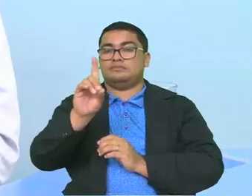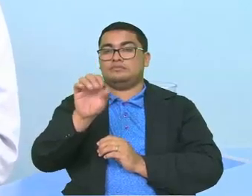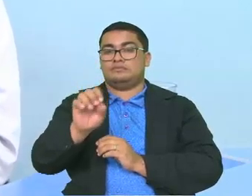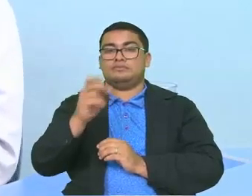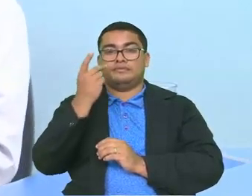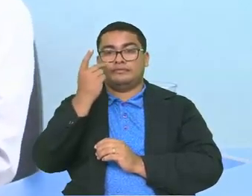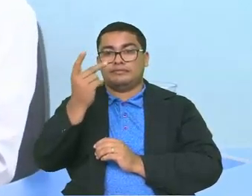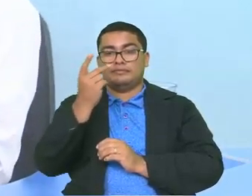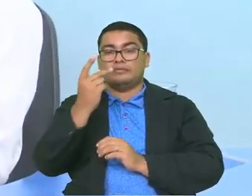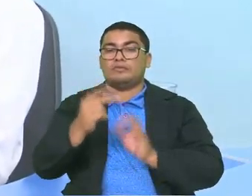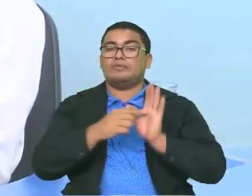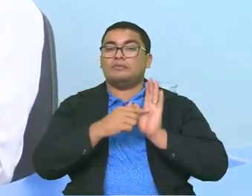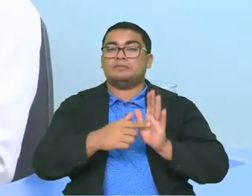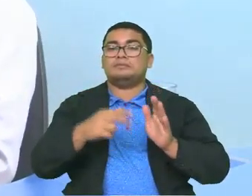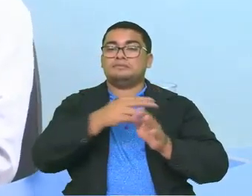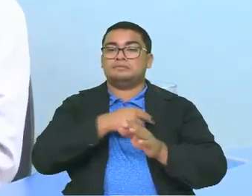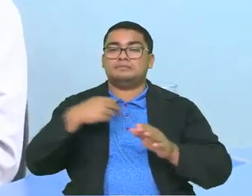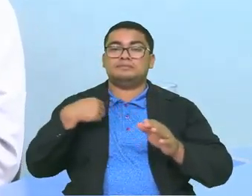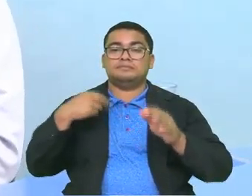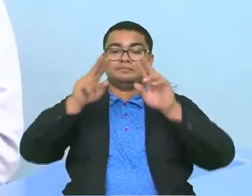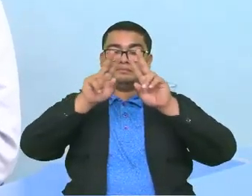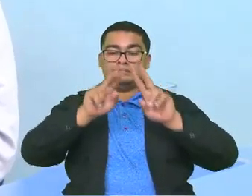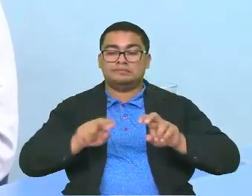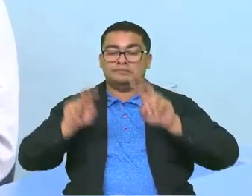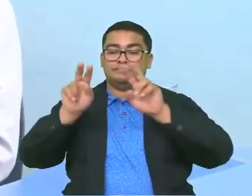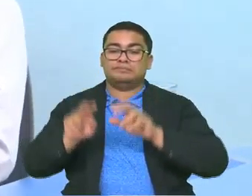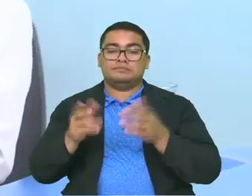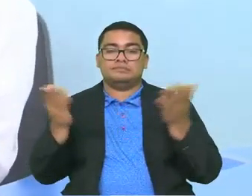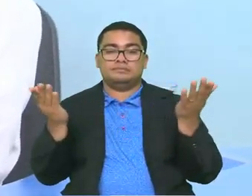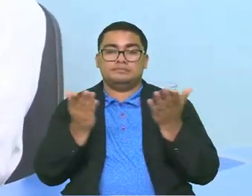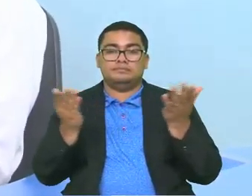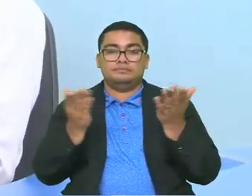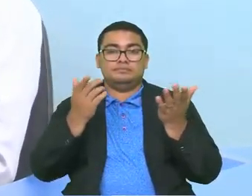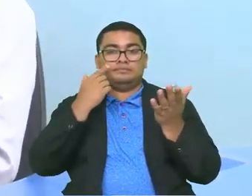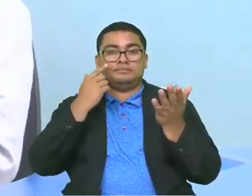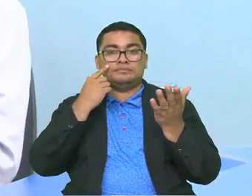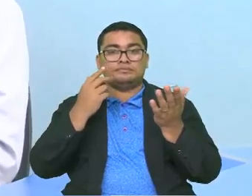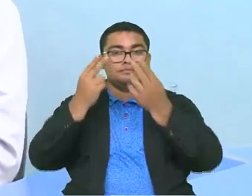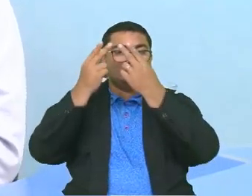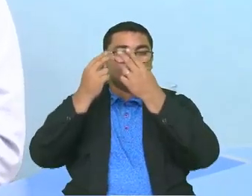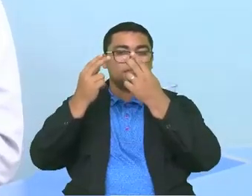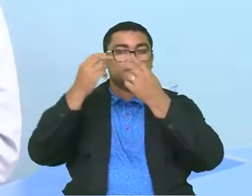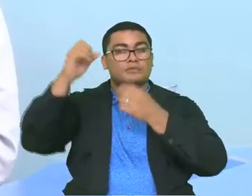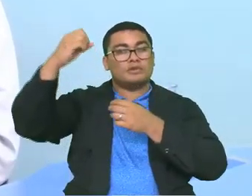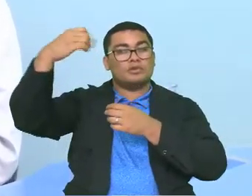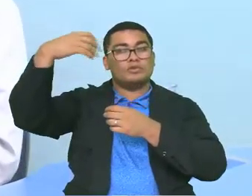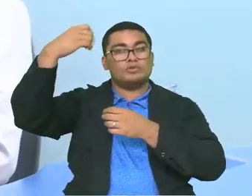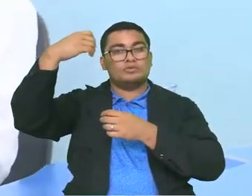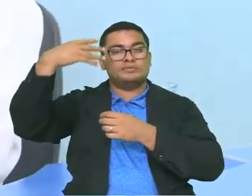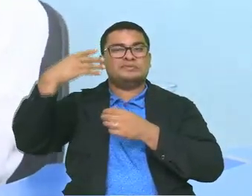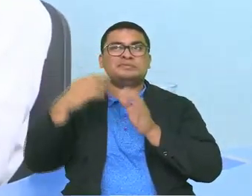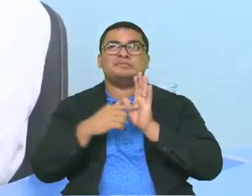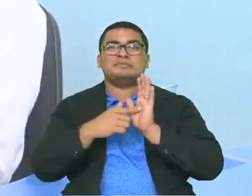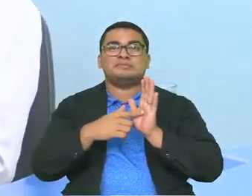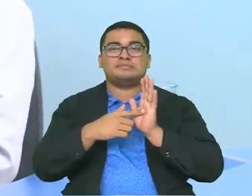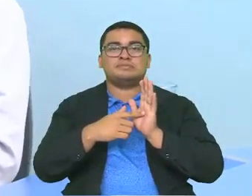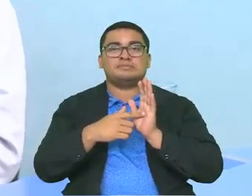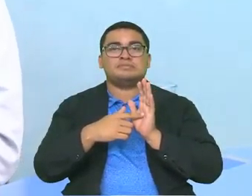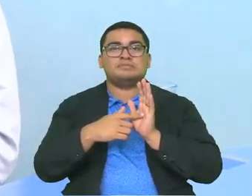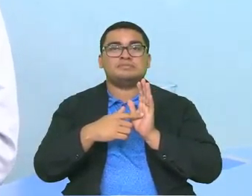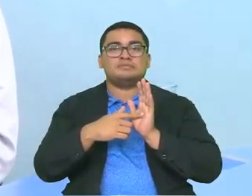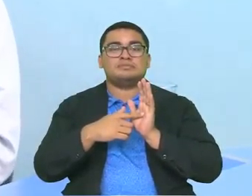de realizar este estudio. Generalmente en estos casos vamos a ver defectos campimétricos centrales. Hay otros estudios